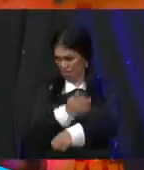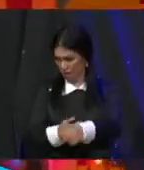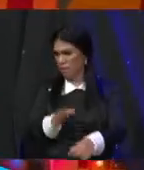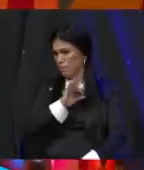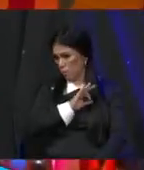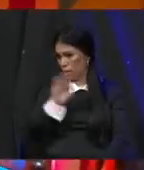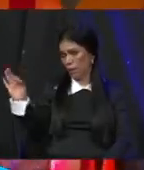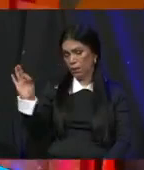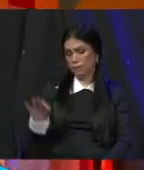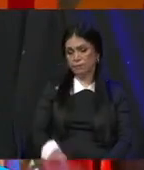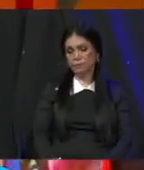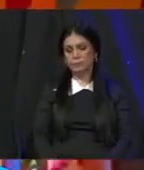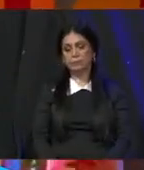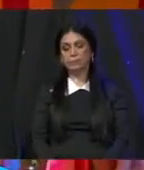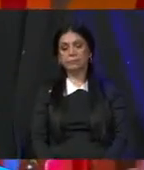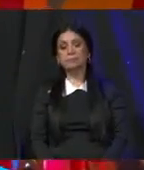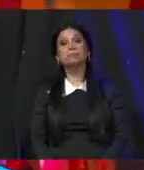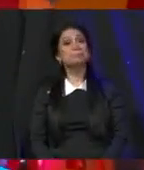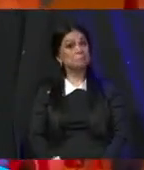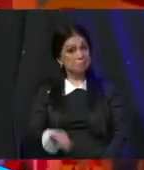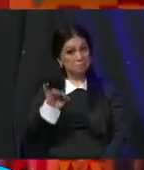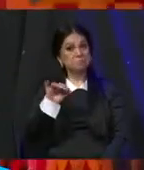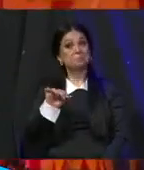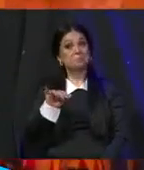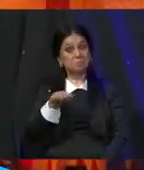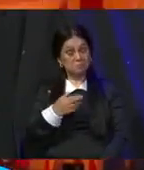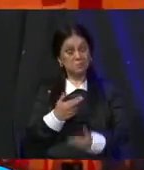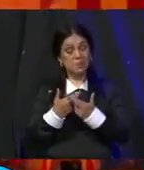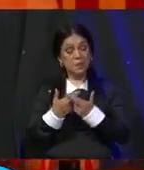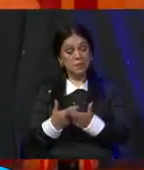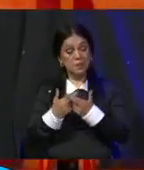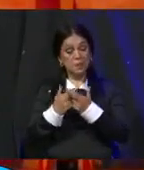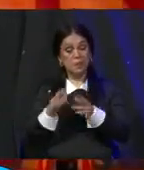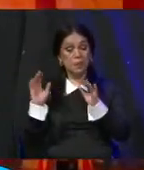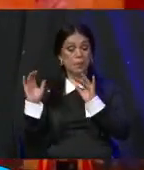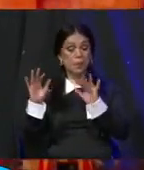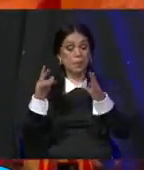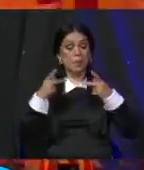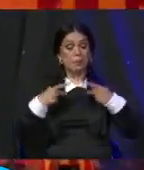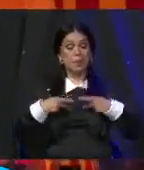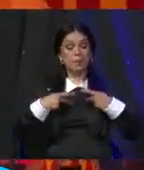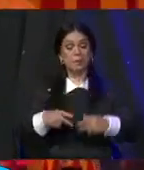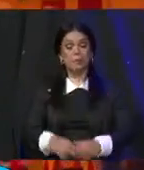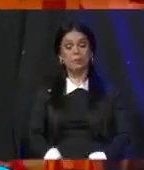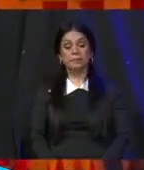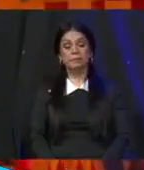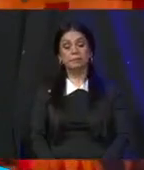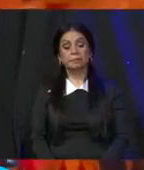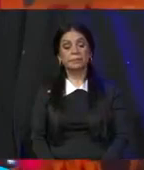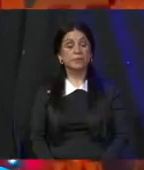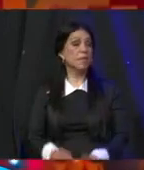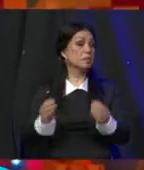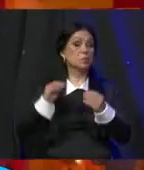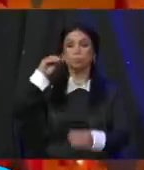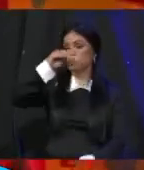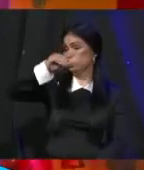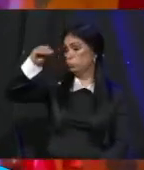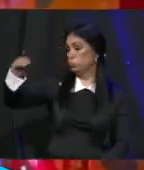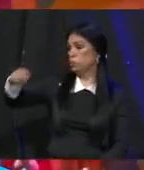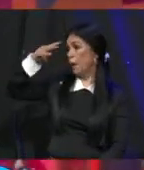aventé. Y también se llenó. Y de ahí, pues me he hecho palenques en toda la República todo este